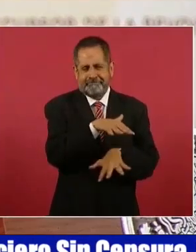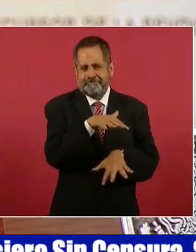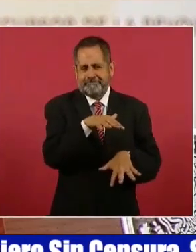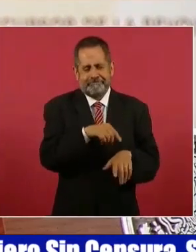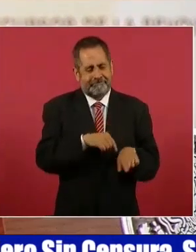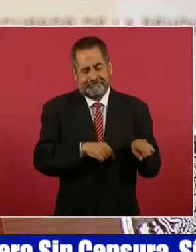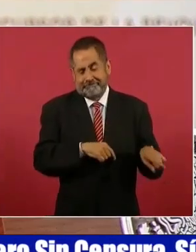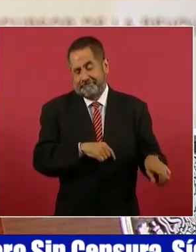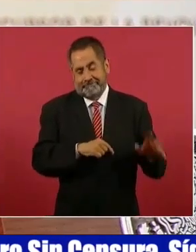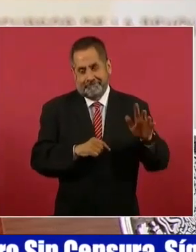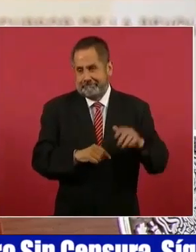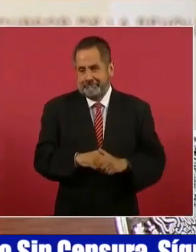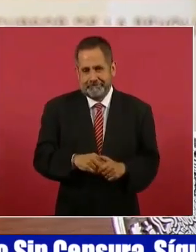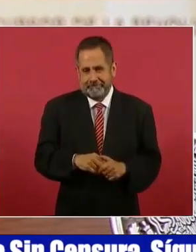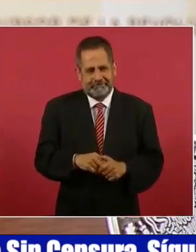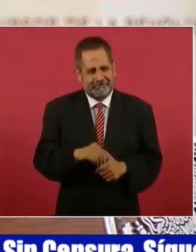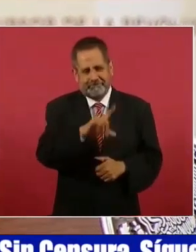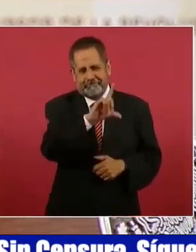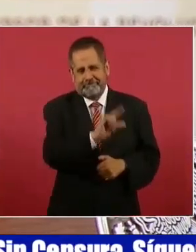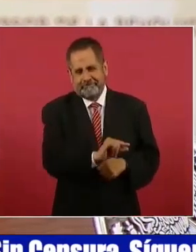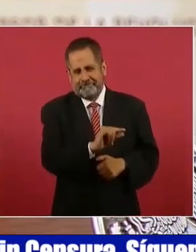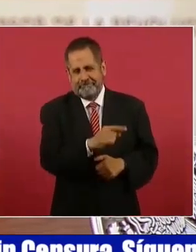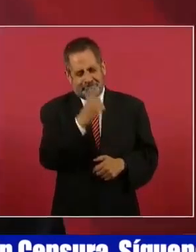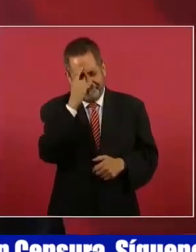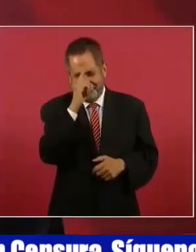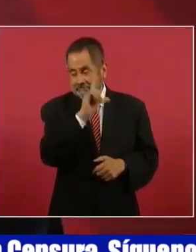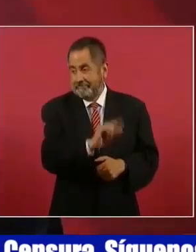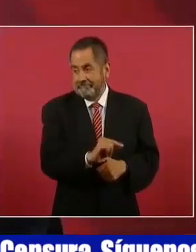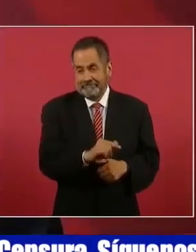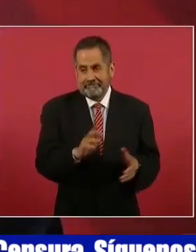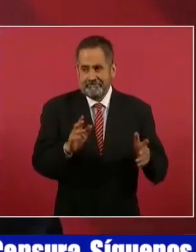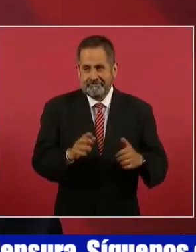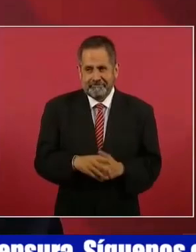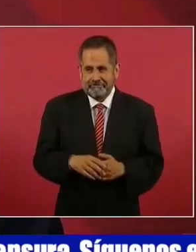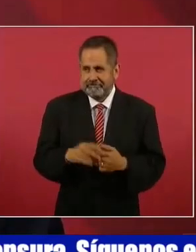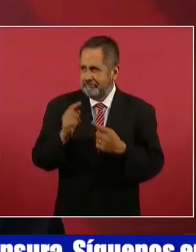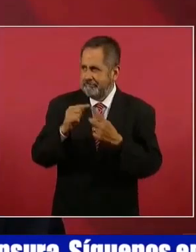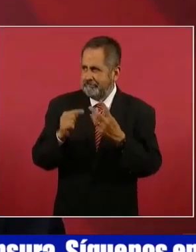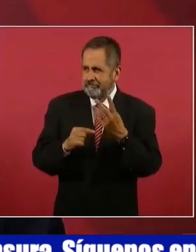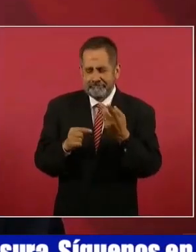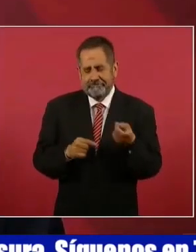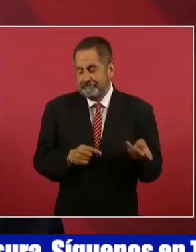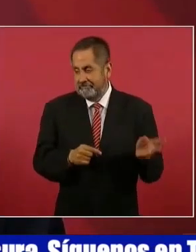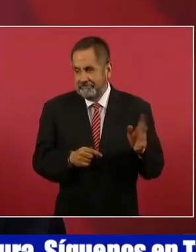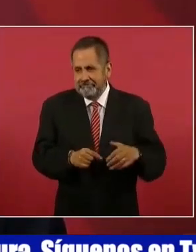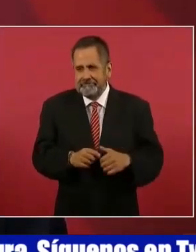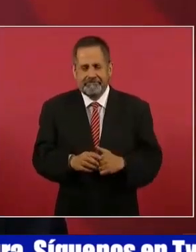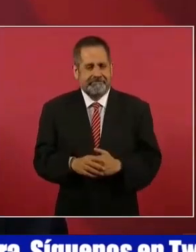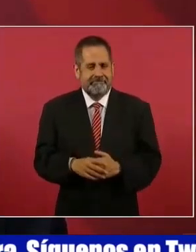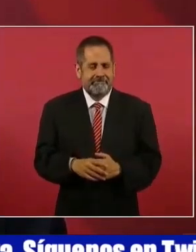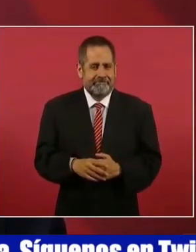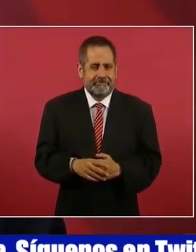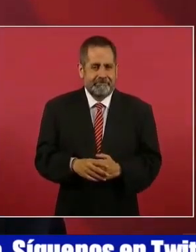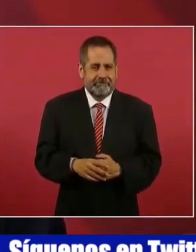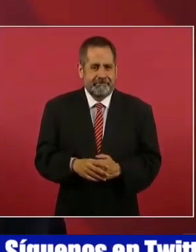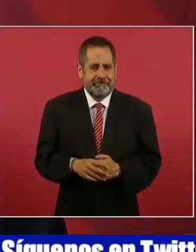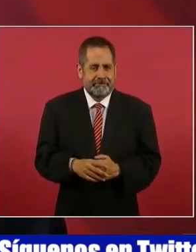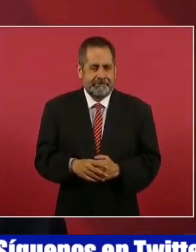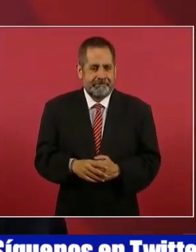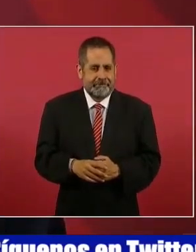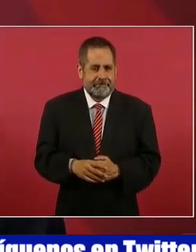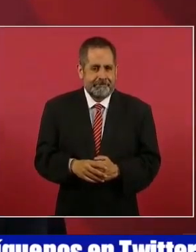la fórmula de Petro con Francia Márquez, y en segundo lugar llegó un personaje pues que